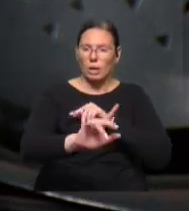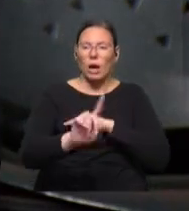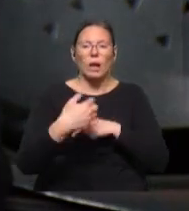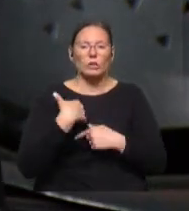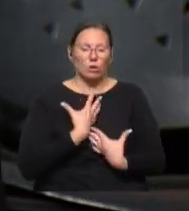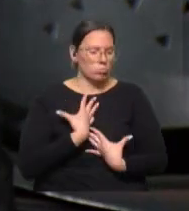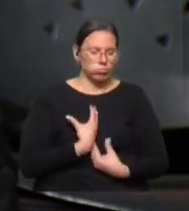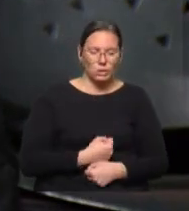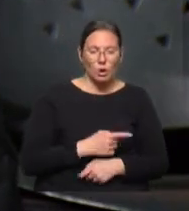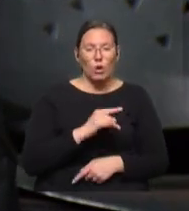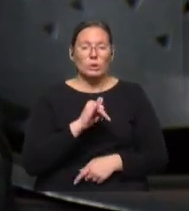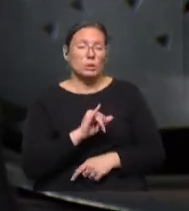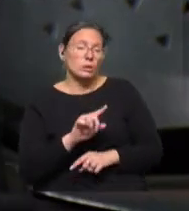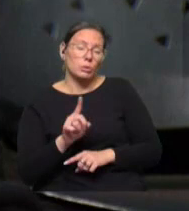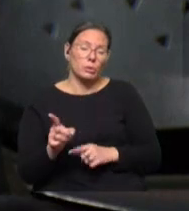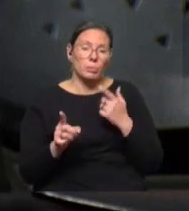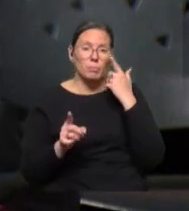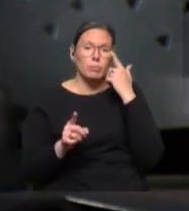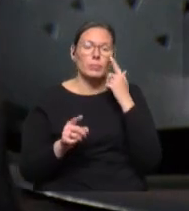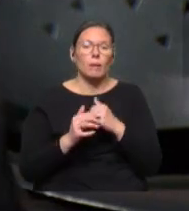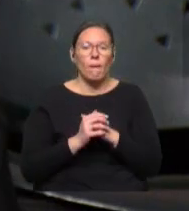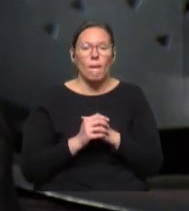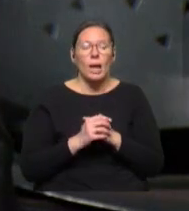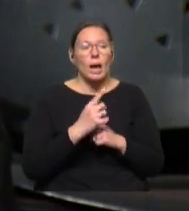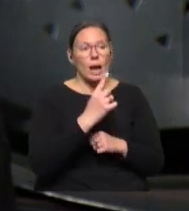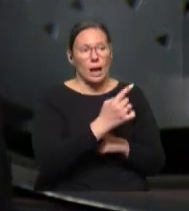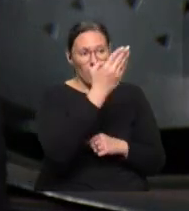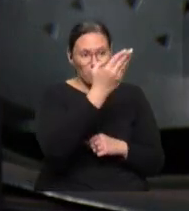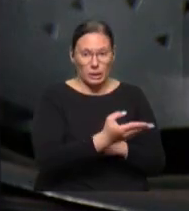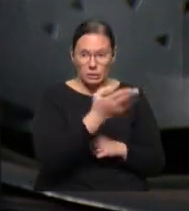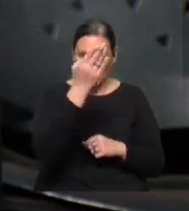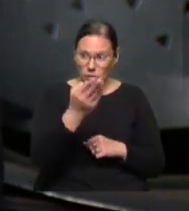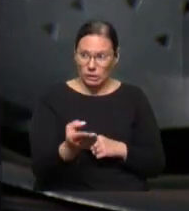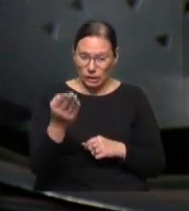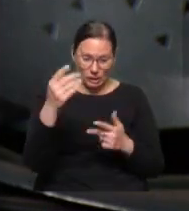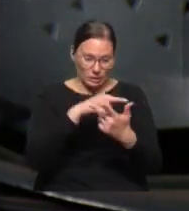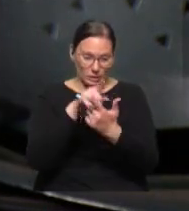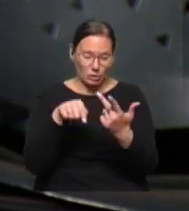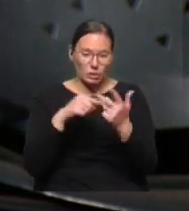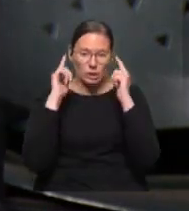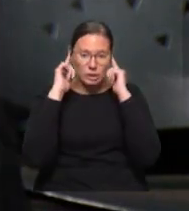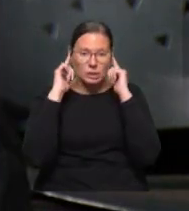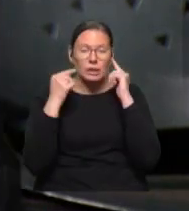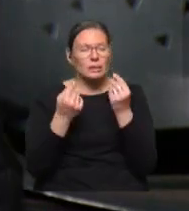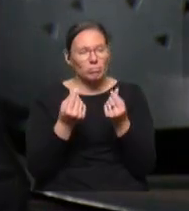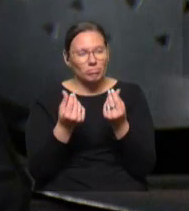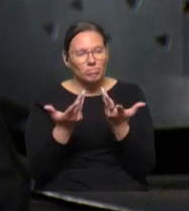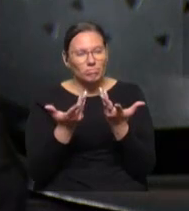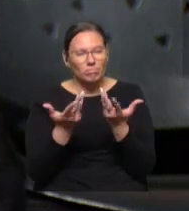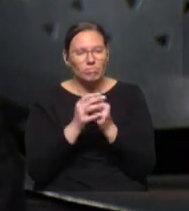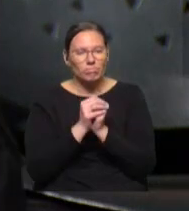no. Entonces, sí, cada personaje te trae, ¿no?, como esta cuestión de decir,